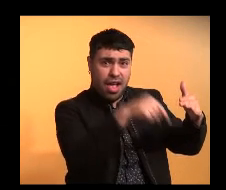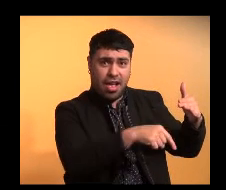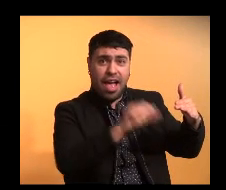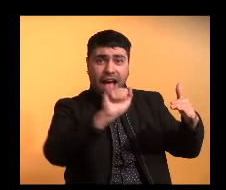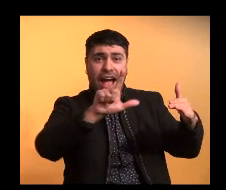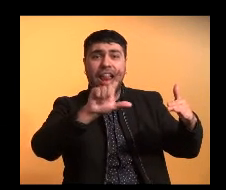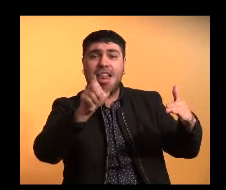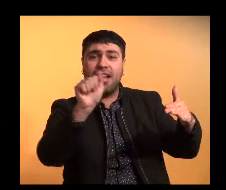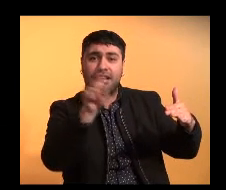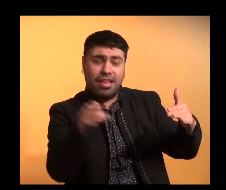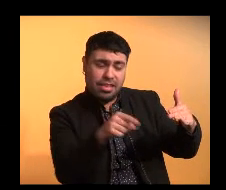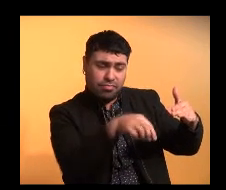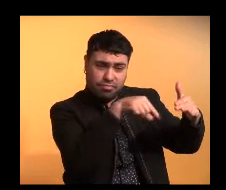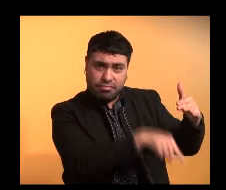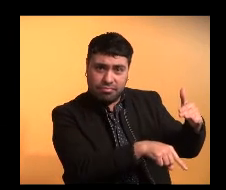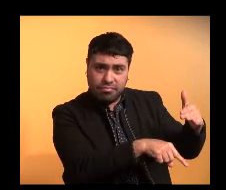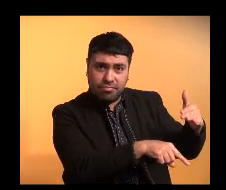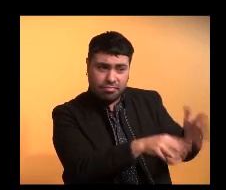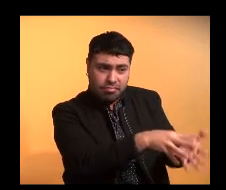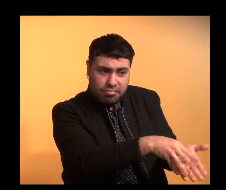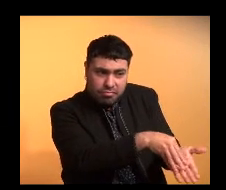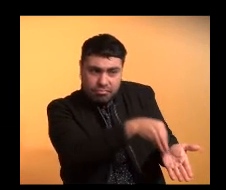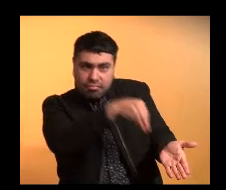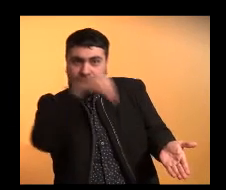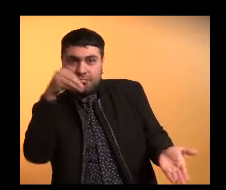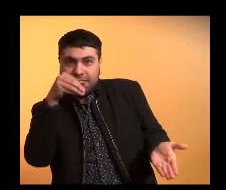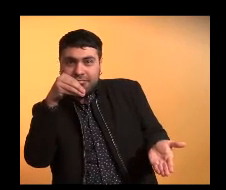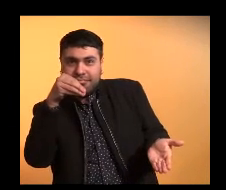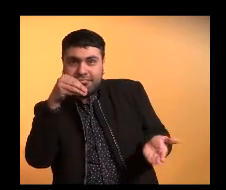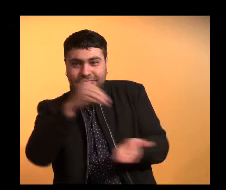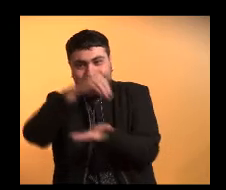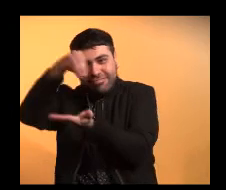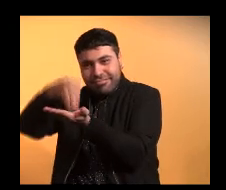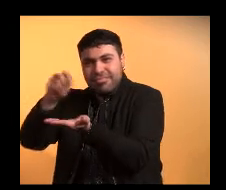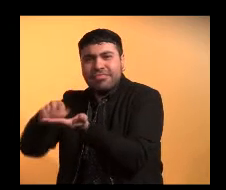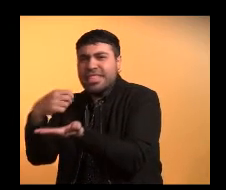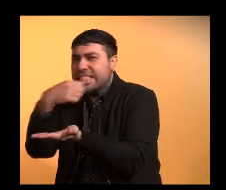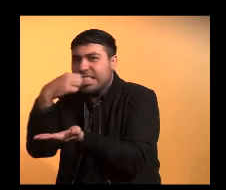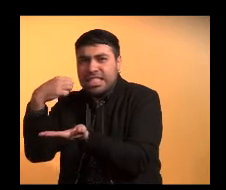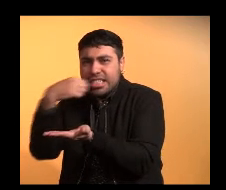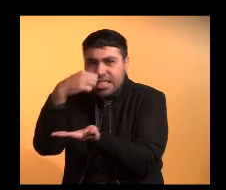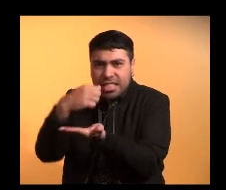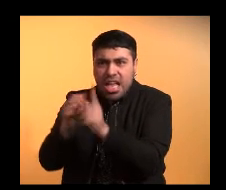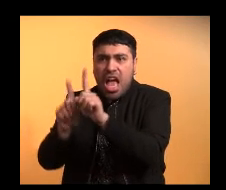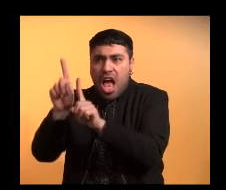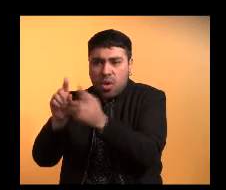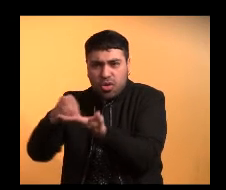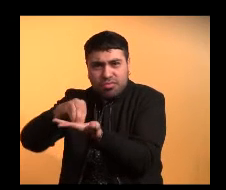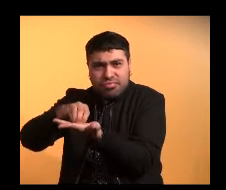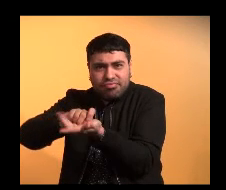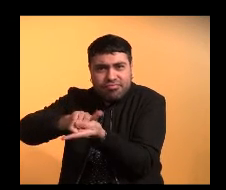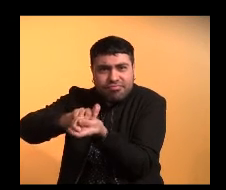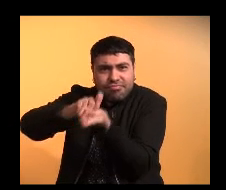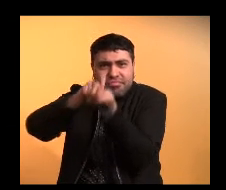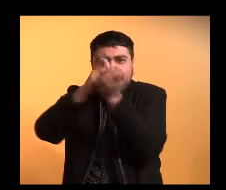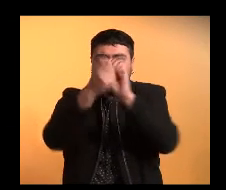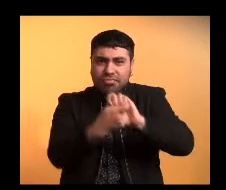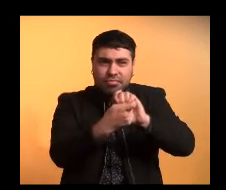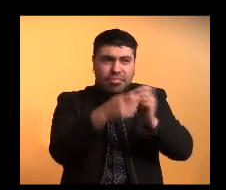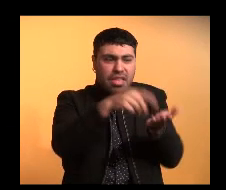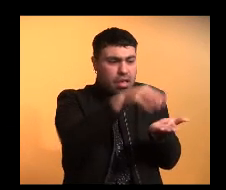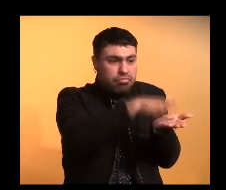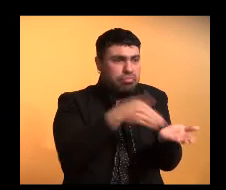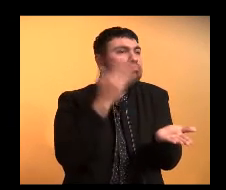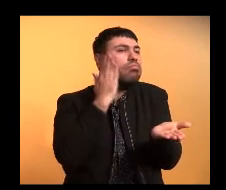en cervezas, incluso en nuestra ropa. Así que se utilizan también comercialmente, y bueno, además se consumen. Existen muchas especies que